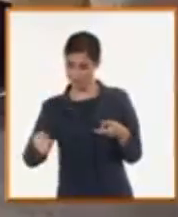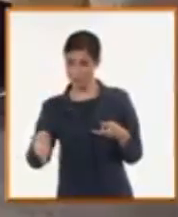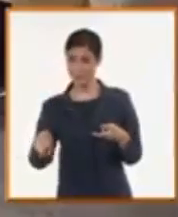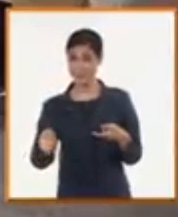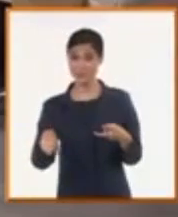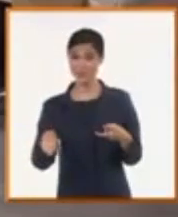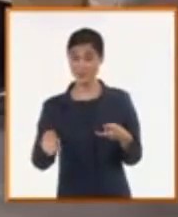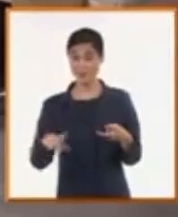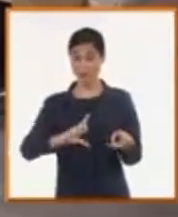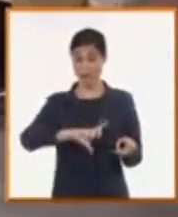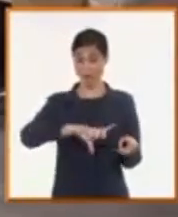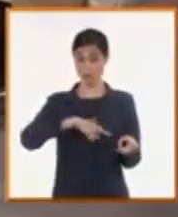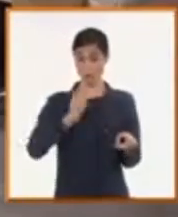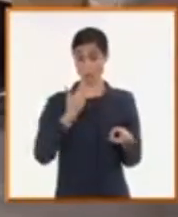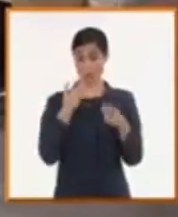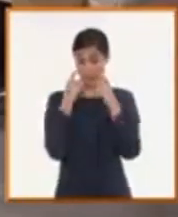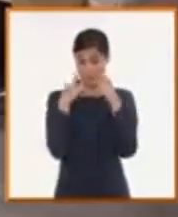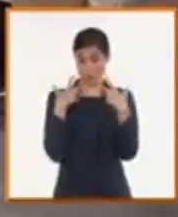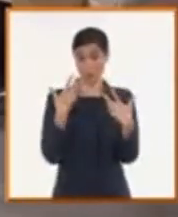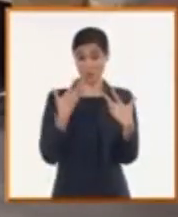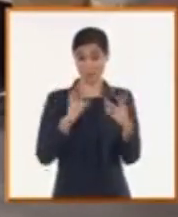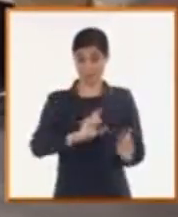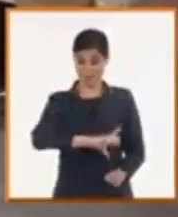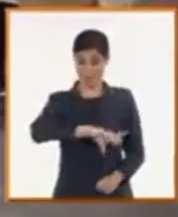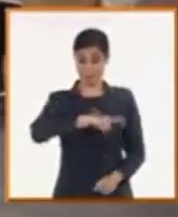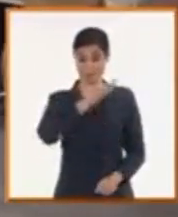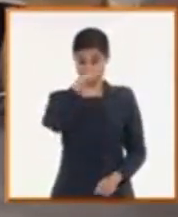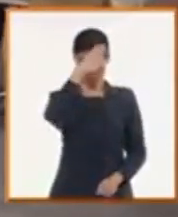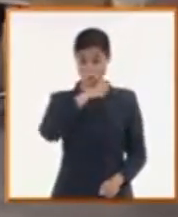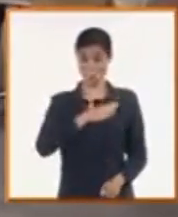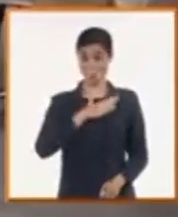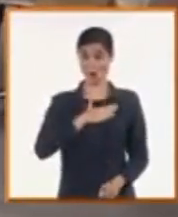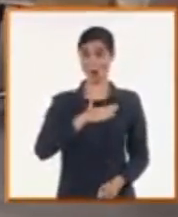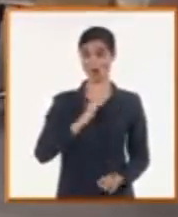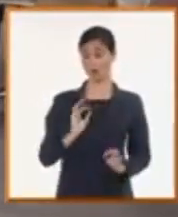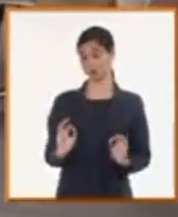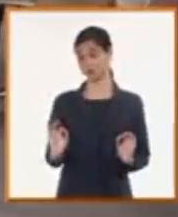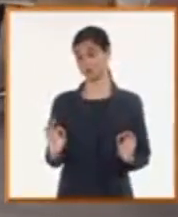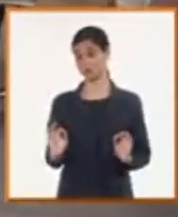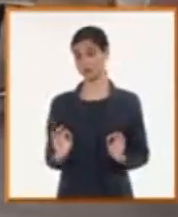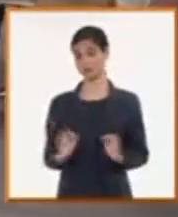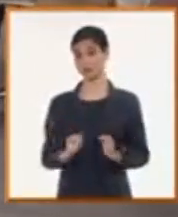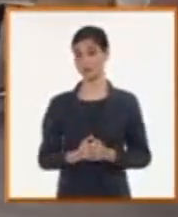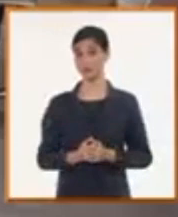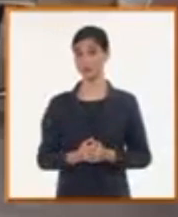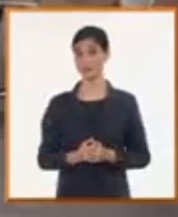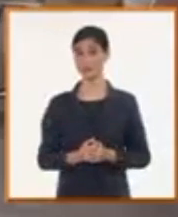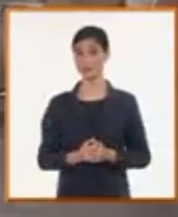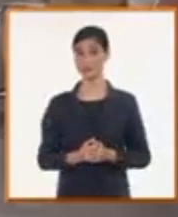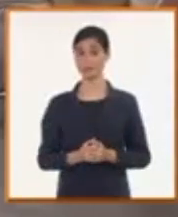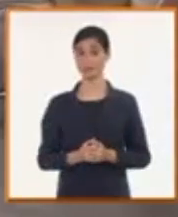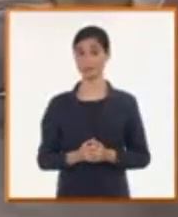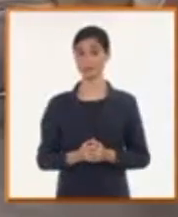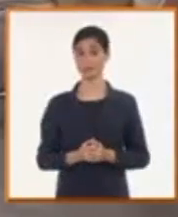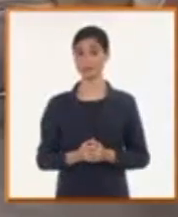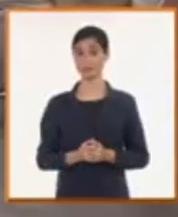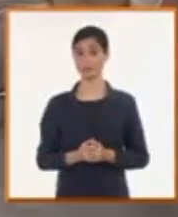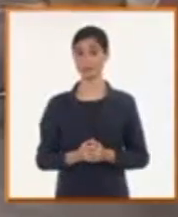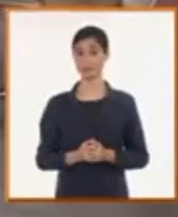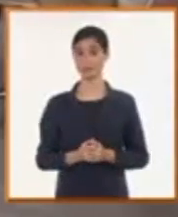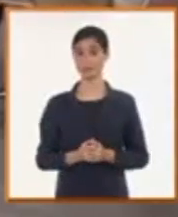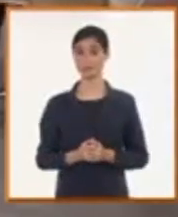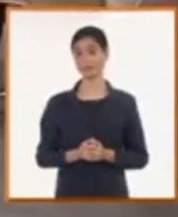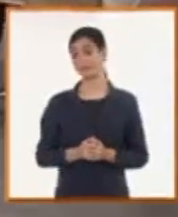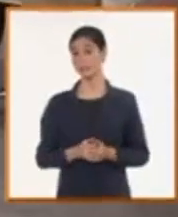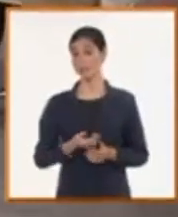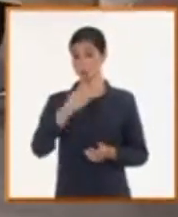cultura inmersos en esto. Y si le preguntan, se van a decir lo mismo, que ellos eran cubanos y estaban por su espacio en